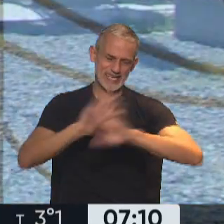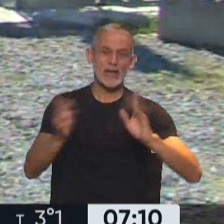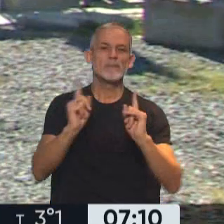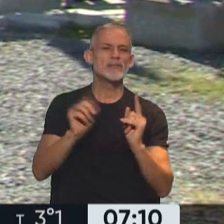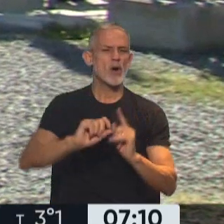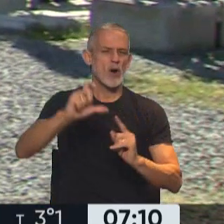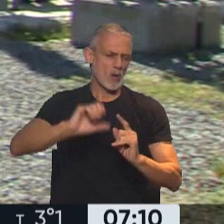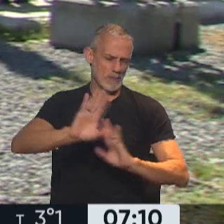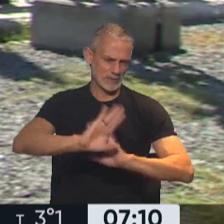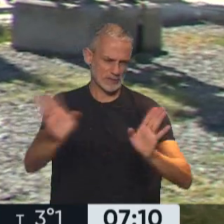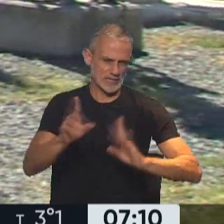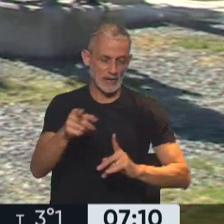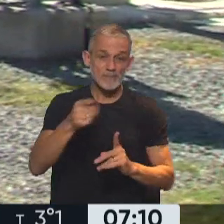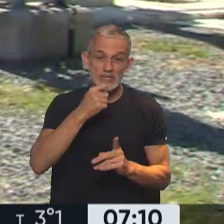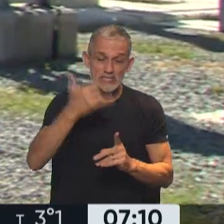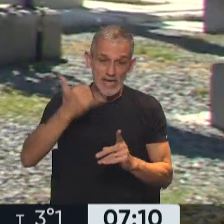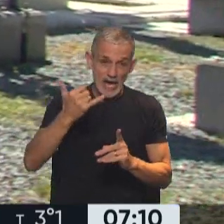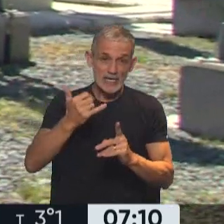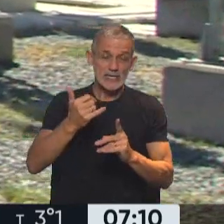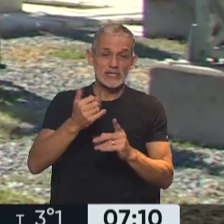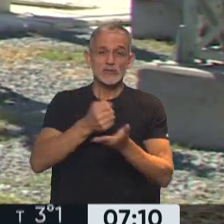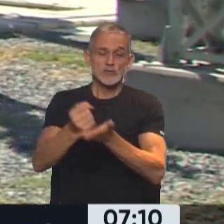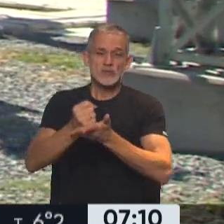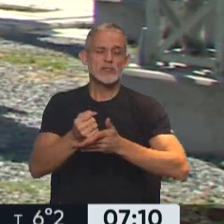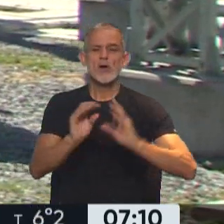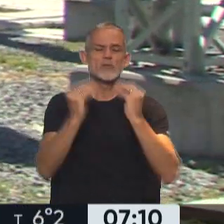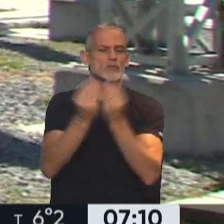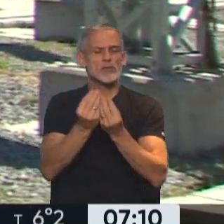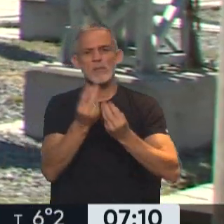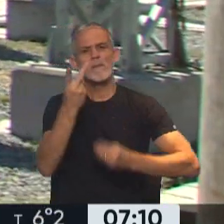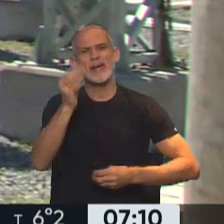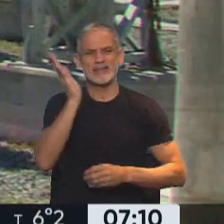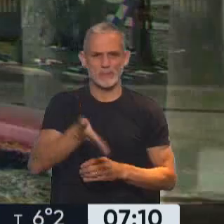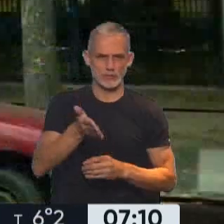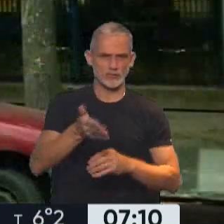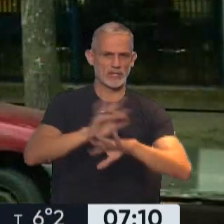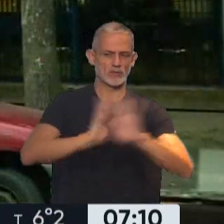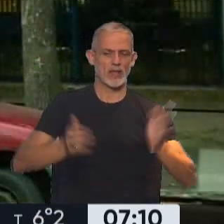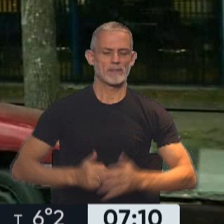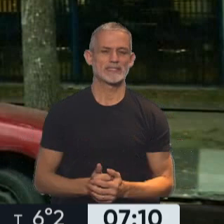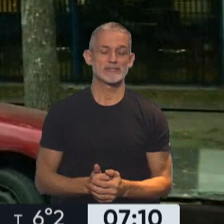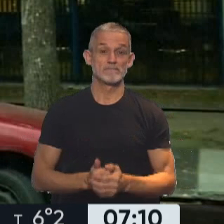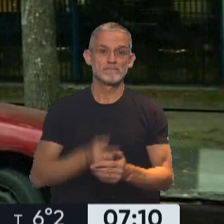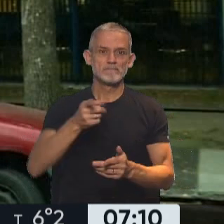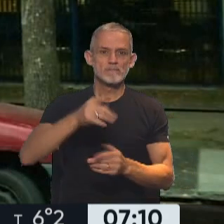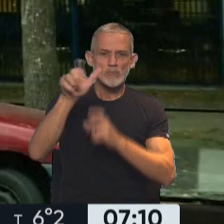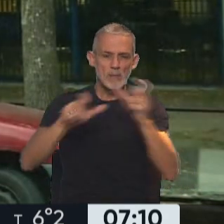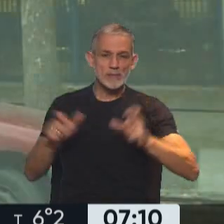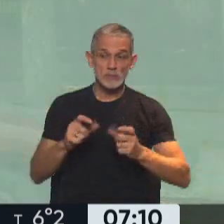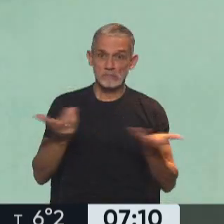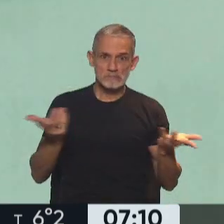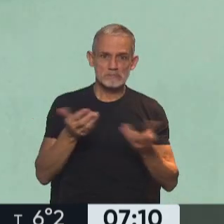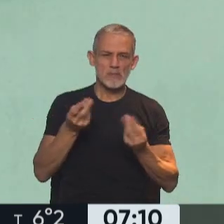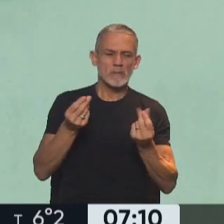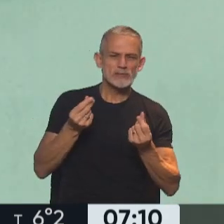quedará. Entonces, cuando haya terminado el año, quedarán un 20% de aumento aproximadamente. Bien. Pero para quien no tiene